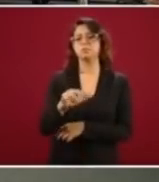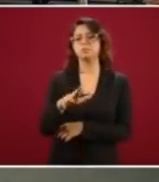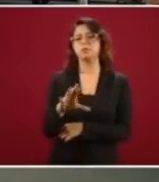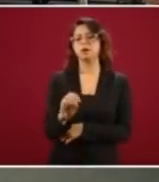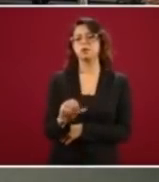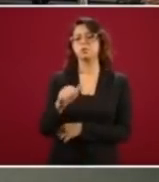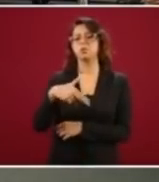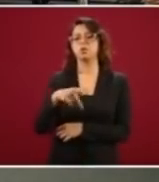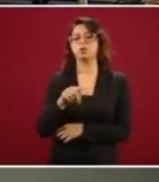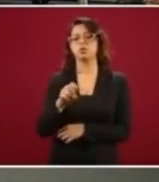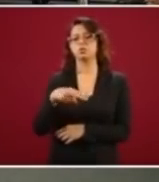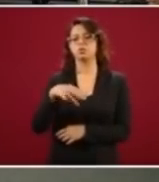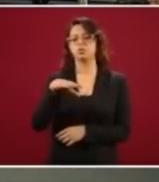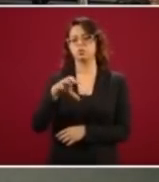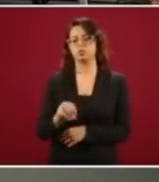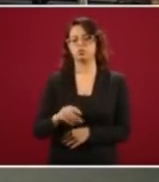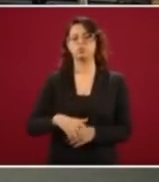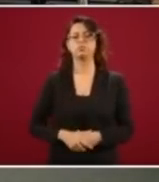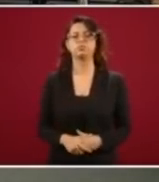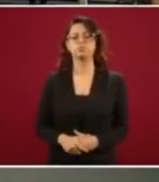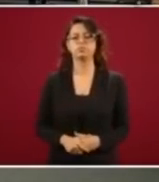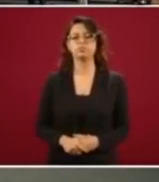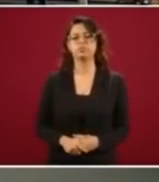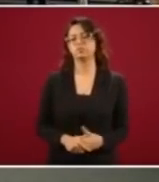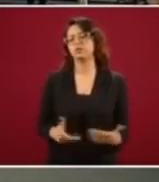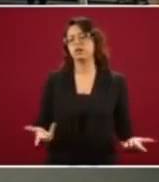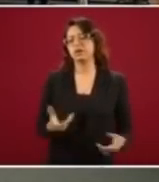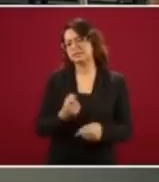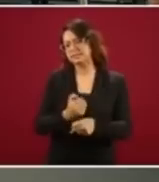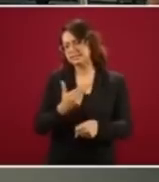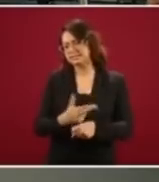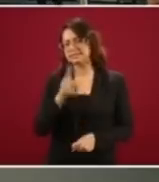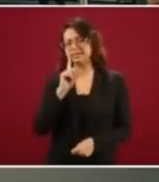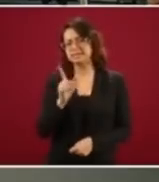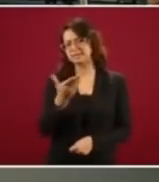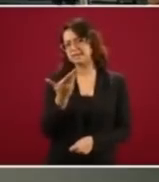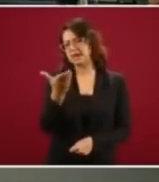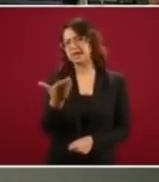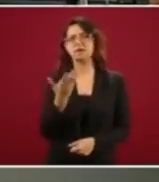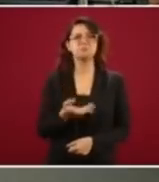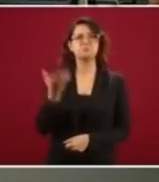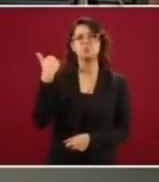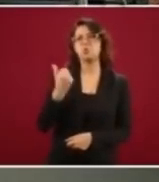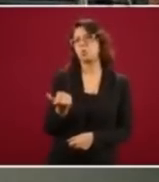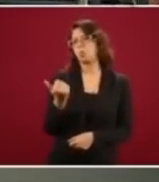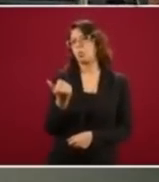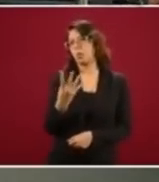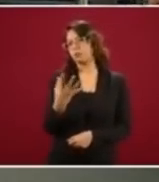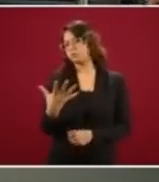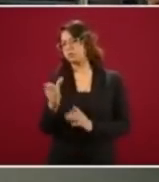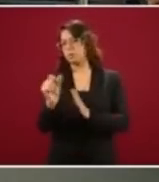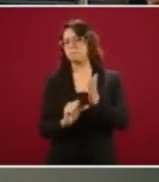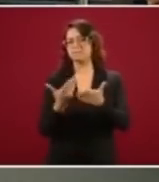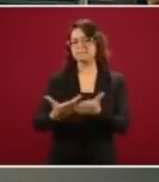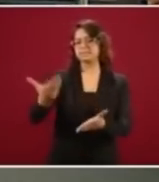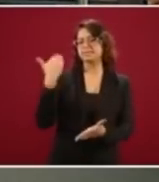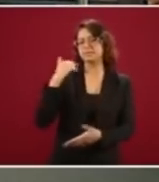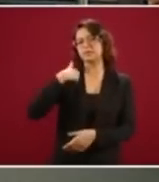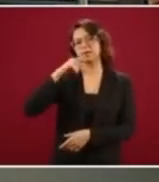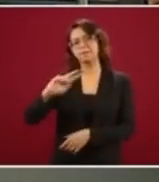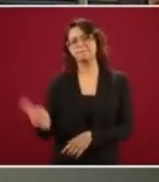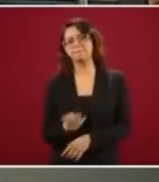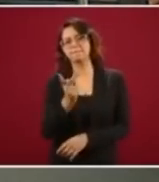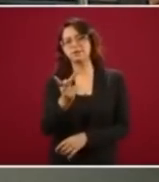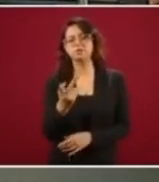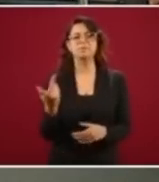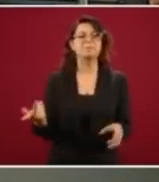Palabra. Secretaria, aquí hace unos 4 o 5 meses, no recuerdo exactamente, yo le pregunté sobre el tema qué